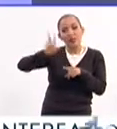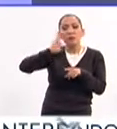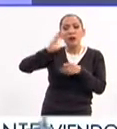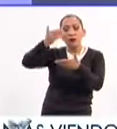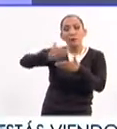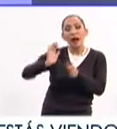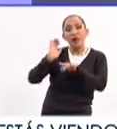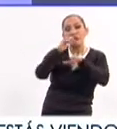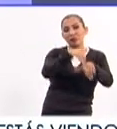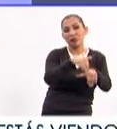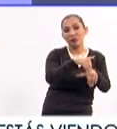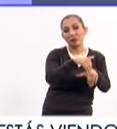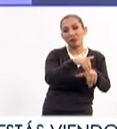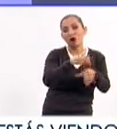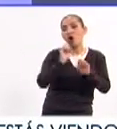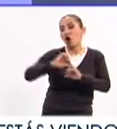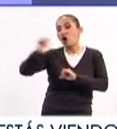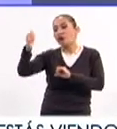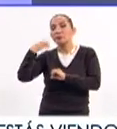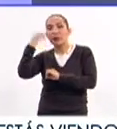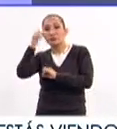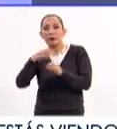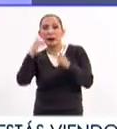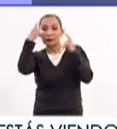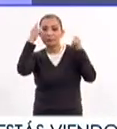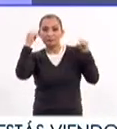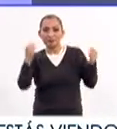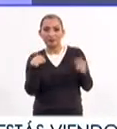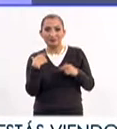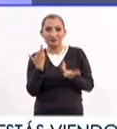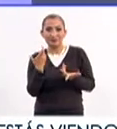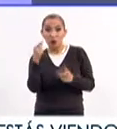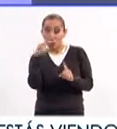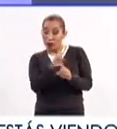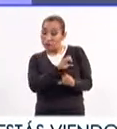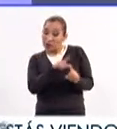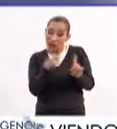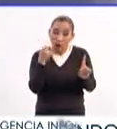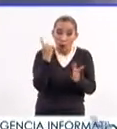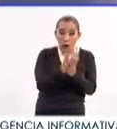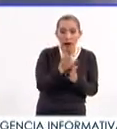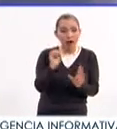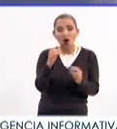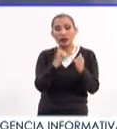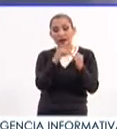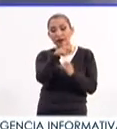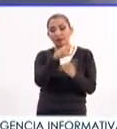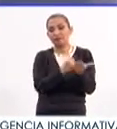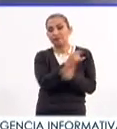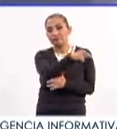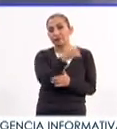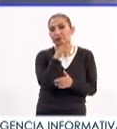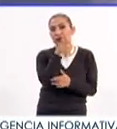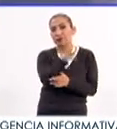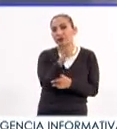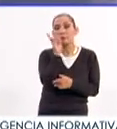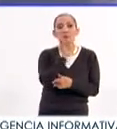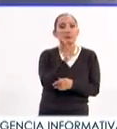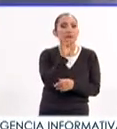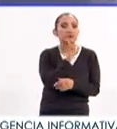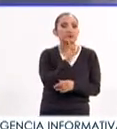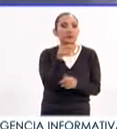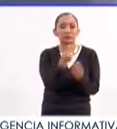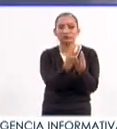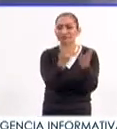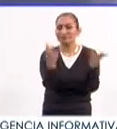para ingreso y aceptan otras para egreso. No hay una en específico, pero es lo que la institución decide hacer con el resultado de la prueba. La gama